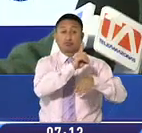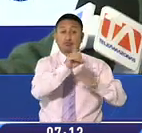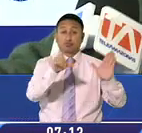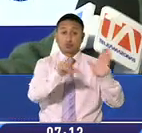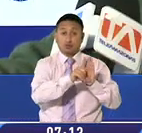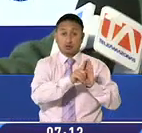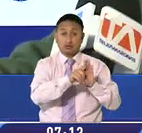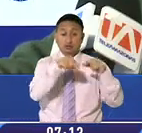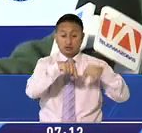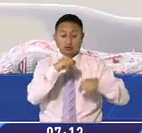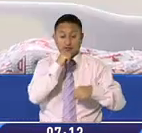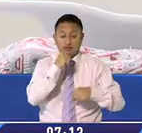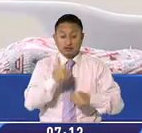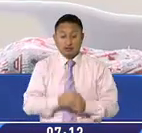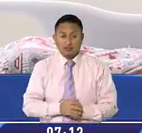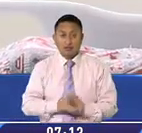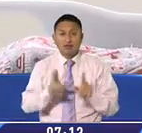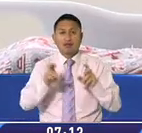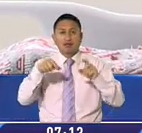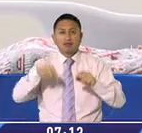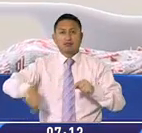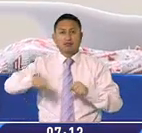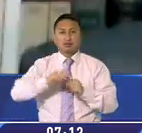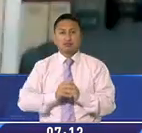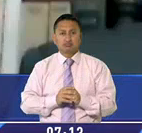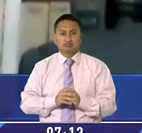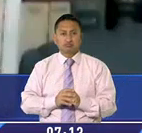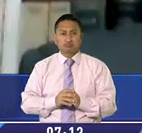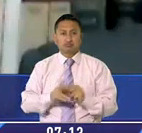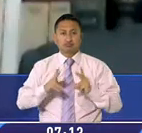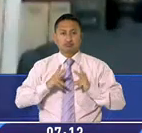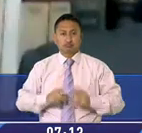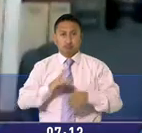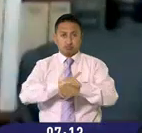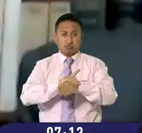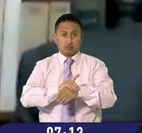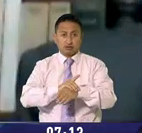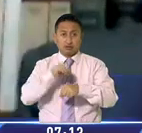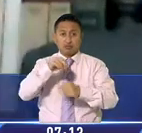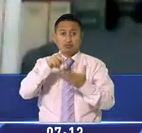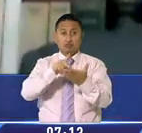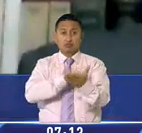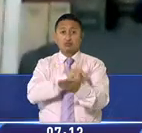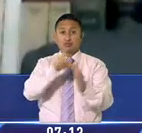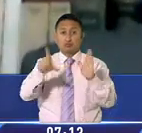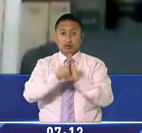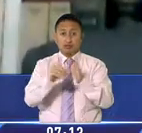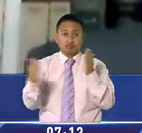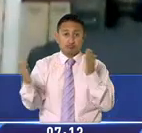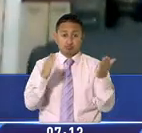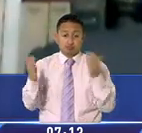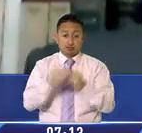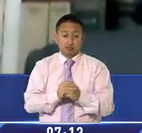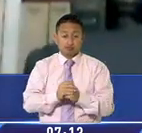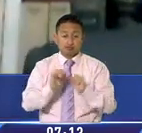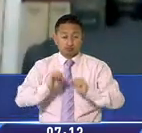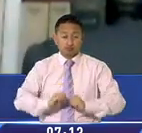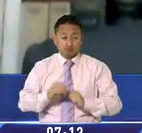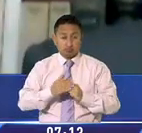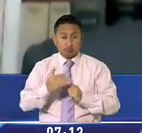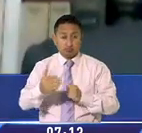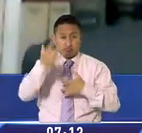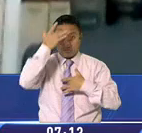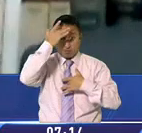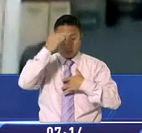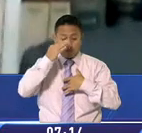el personal de la salud. Tomando en cuenta que es un proyecto de ley transitorio mientras se espere la pandemia, por ejemplo, la libre